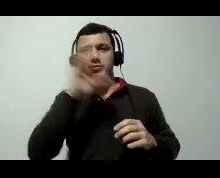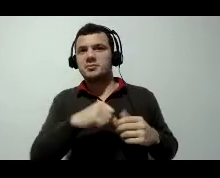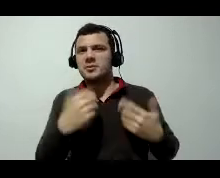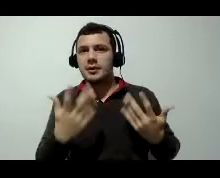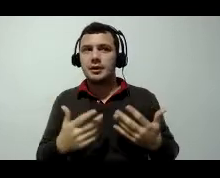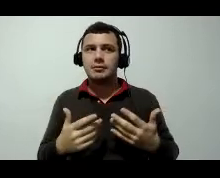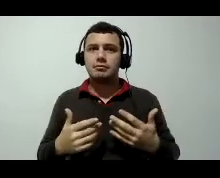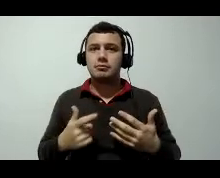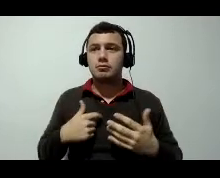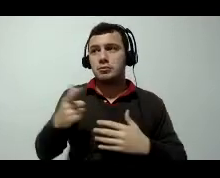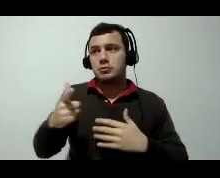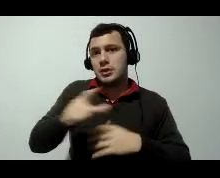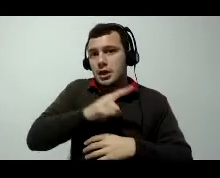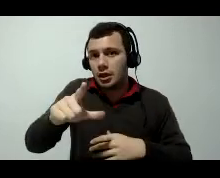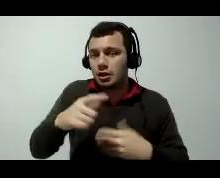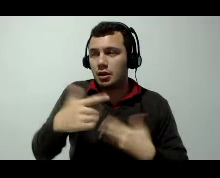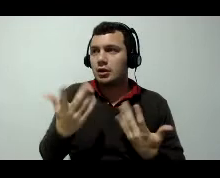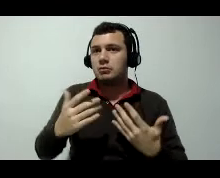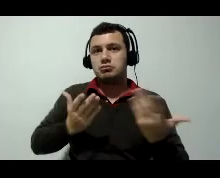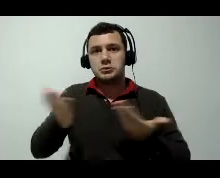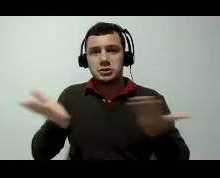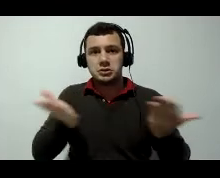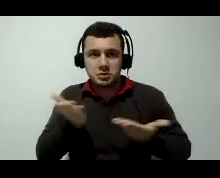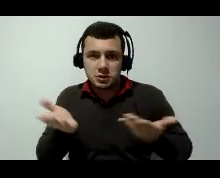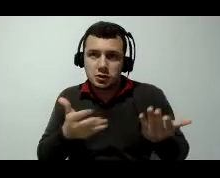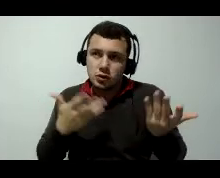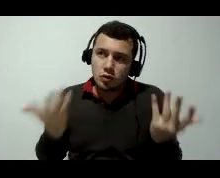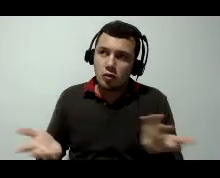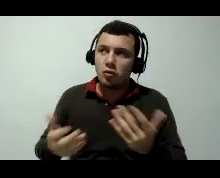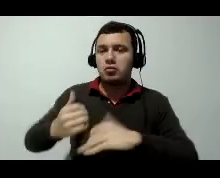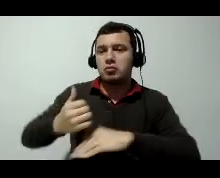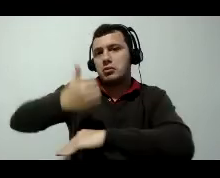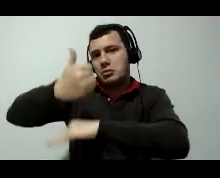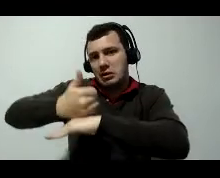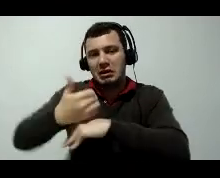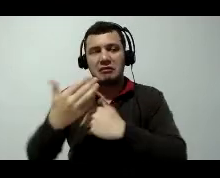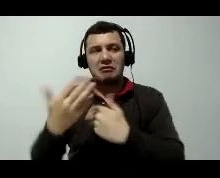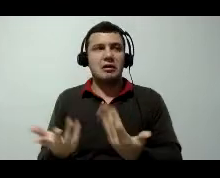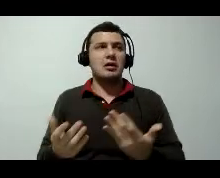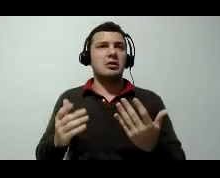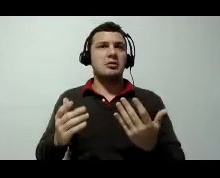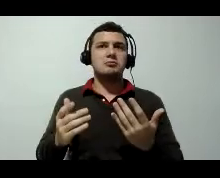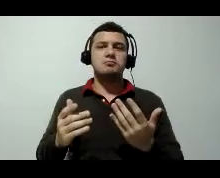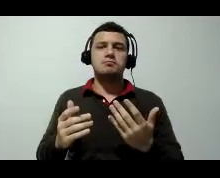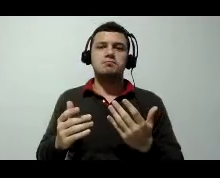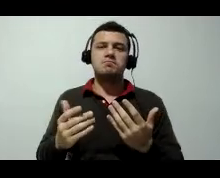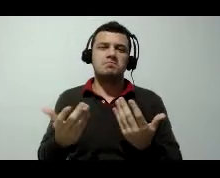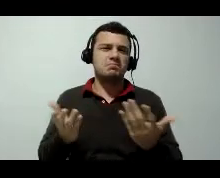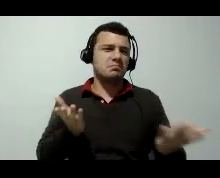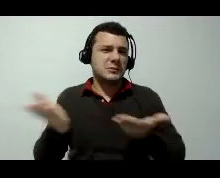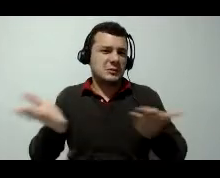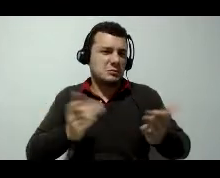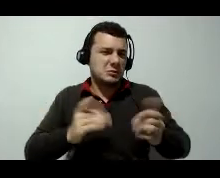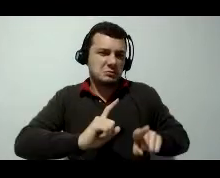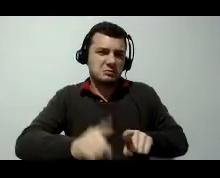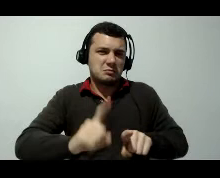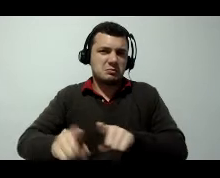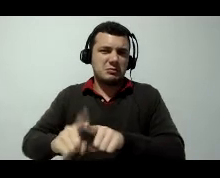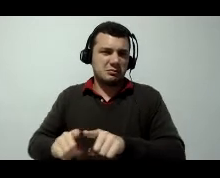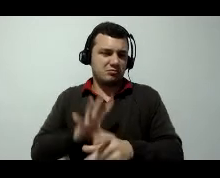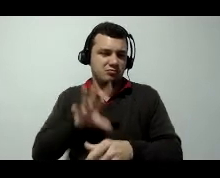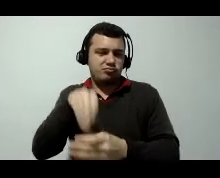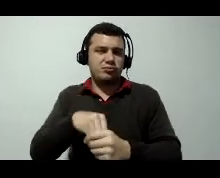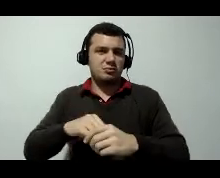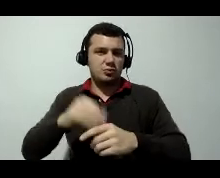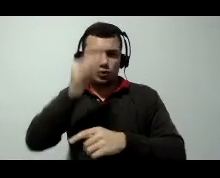o al líder del servicio, bien sea el servicio de urgencias o el servicio de consulta externa o el servicio que ustedes tengan en su institución, que